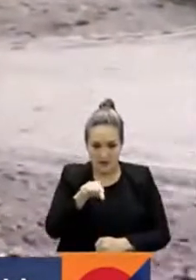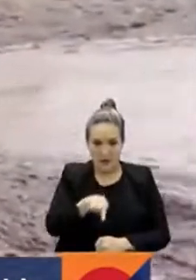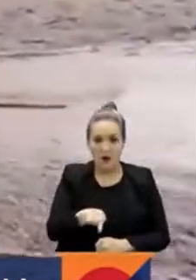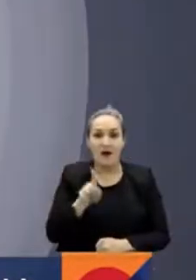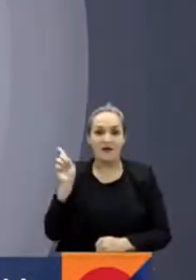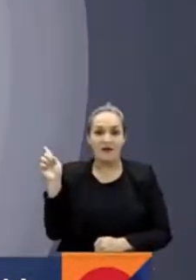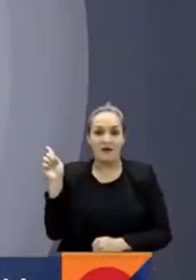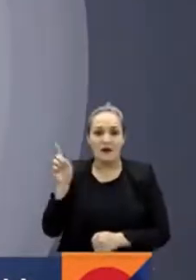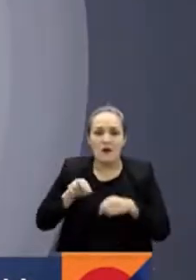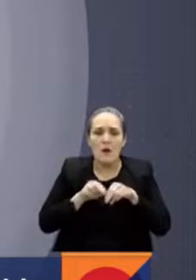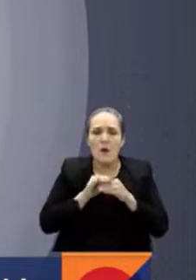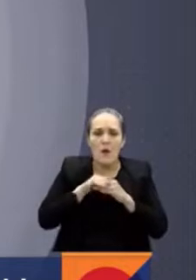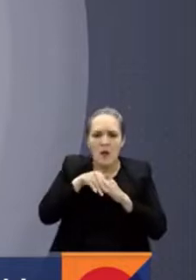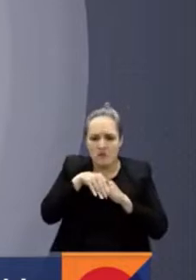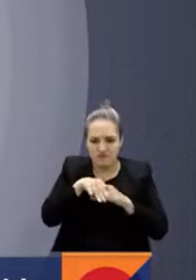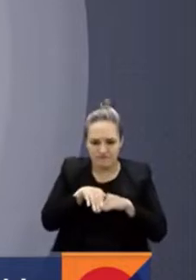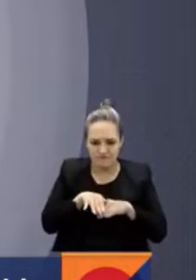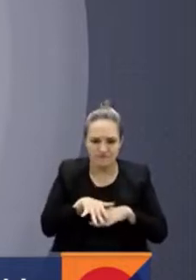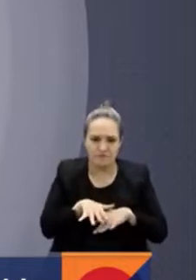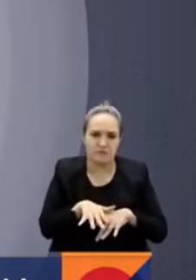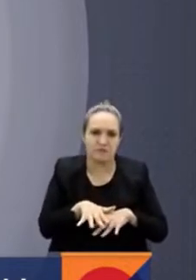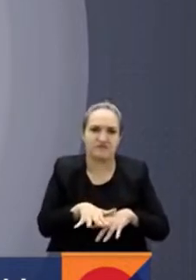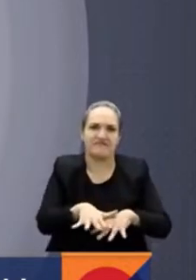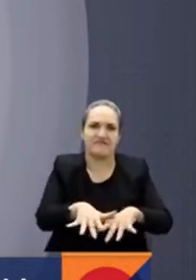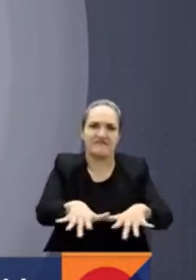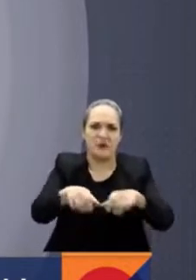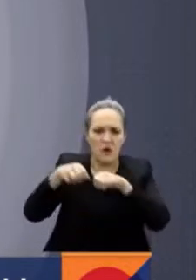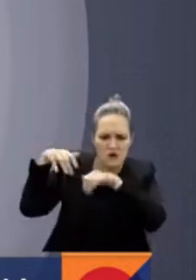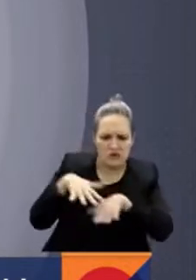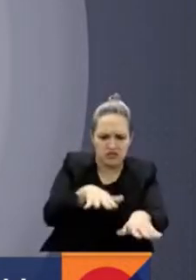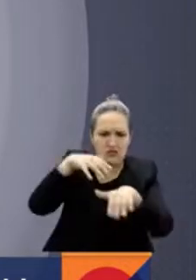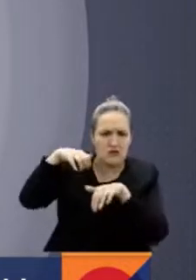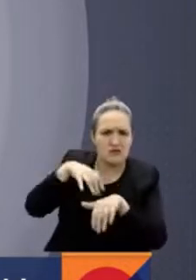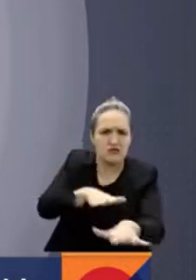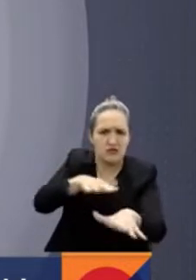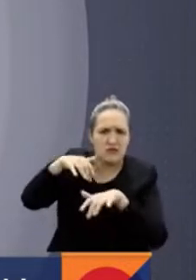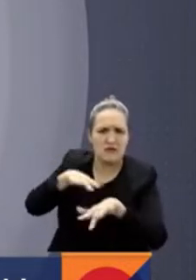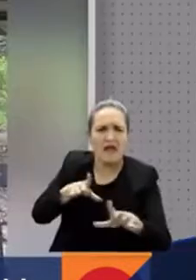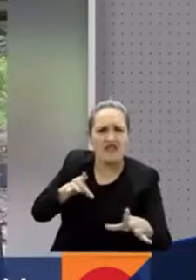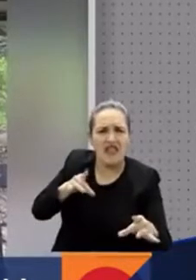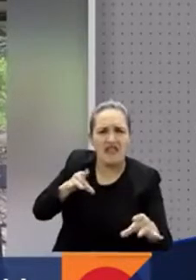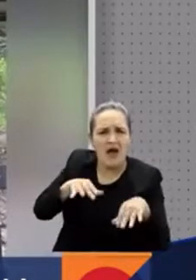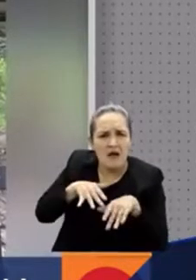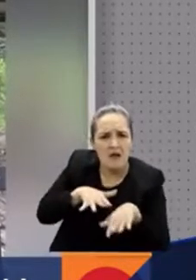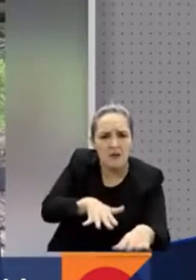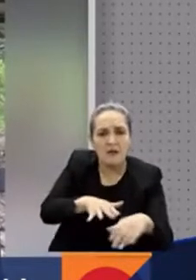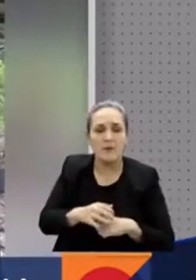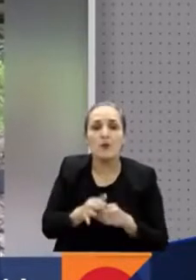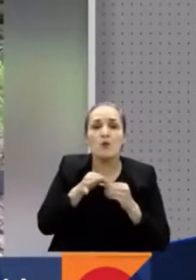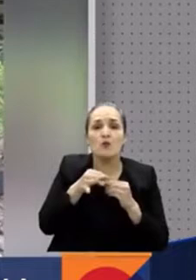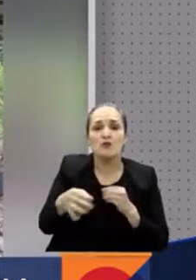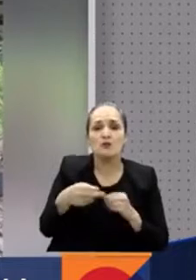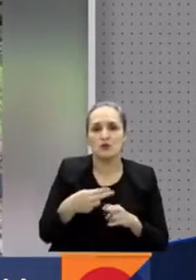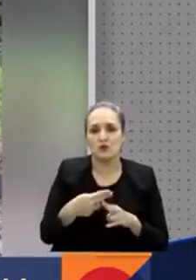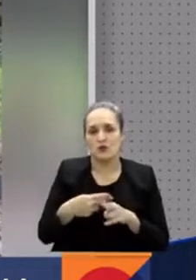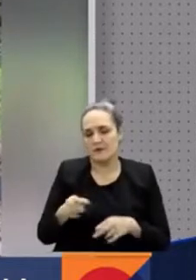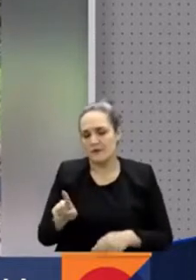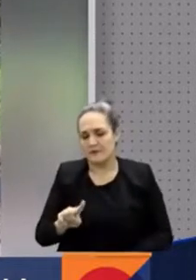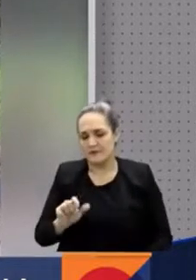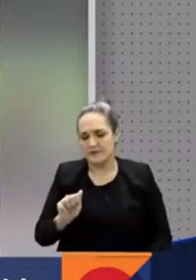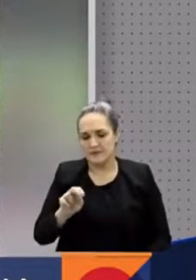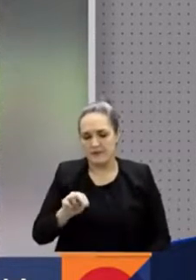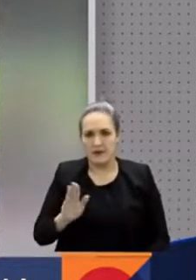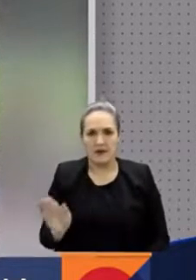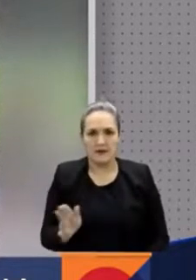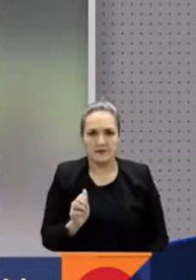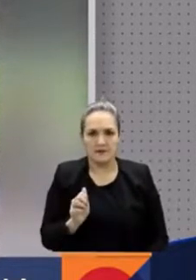se desbordó y convirtió la carretera en una auténtica autopista de fango. En el municipio de San Andrés, específicamente en el casco urbano,